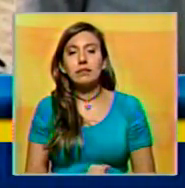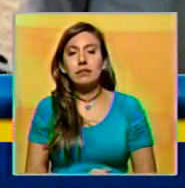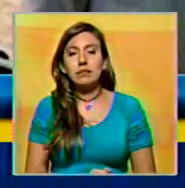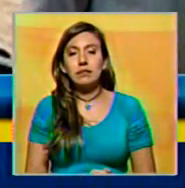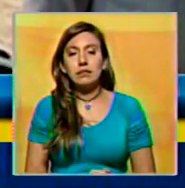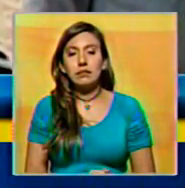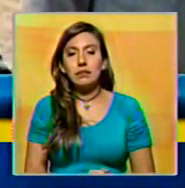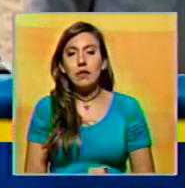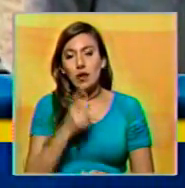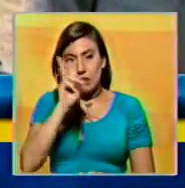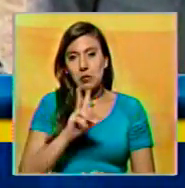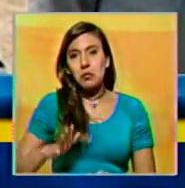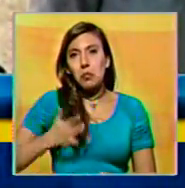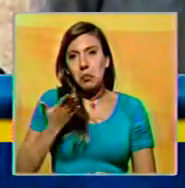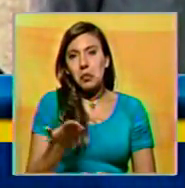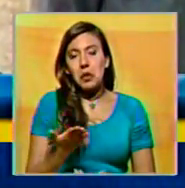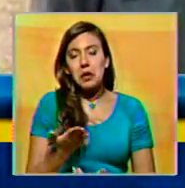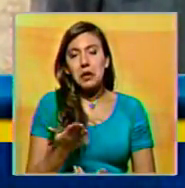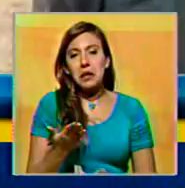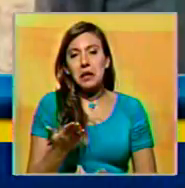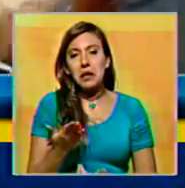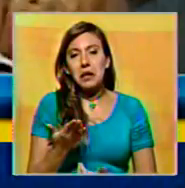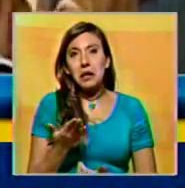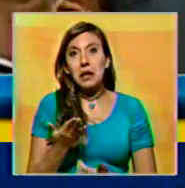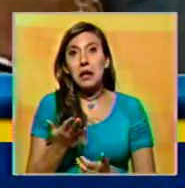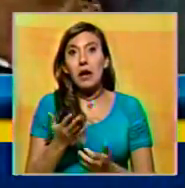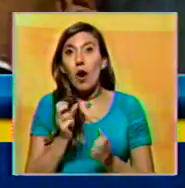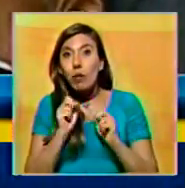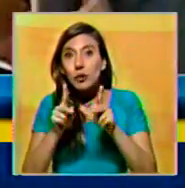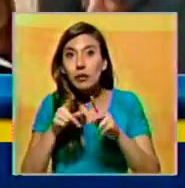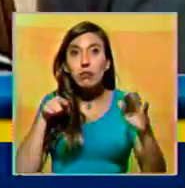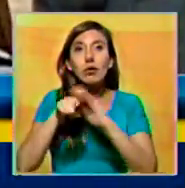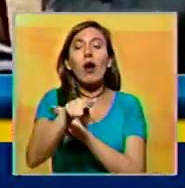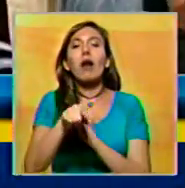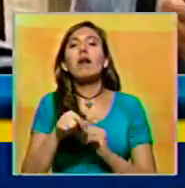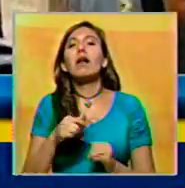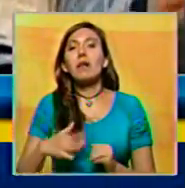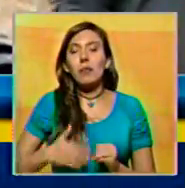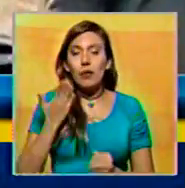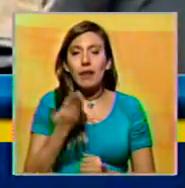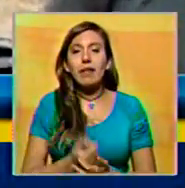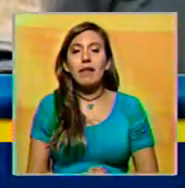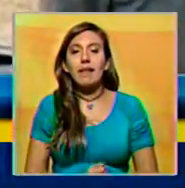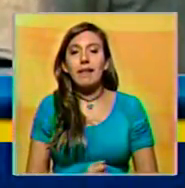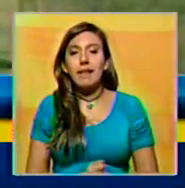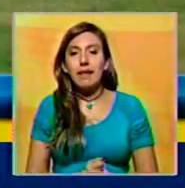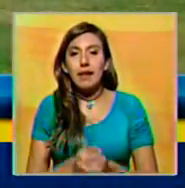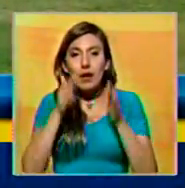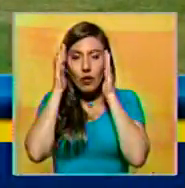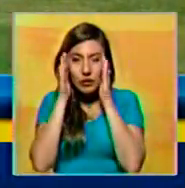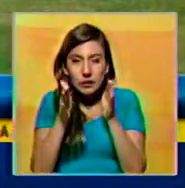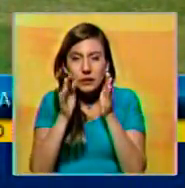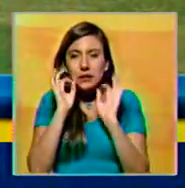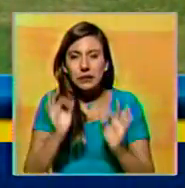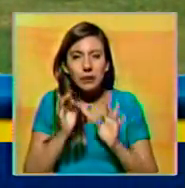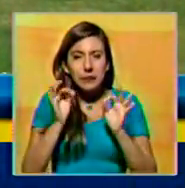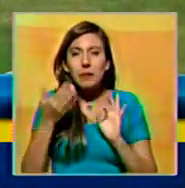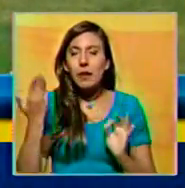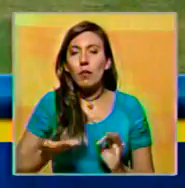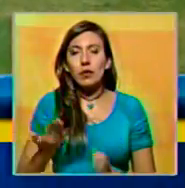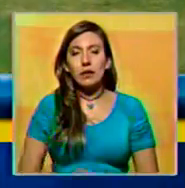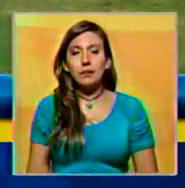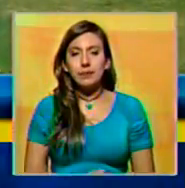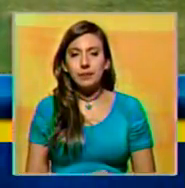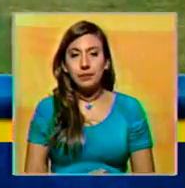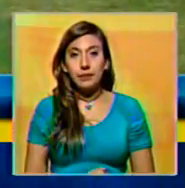ahí Venezuela podrá tener ocasiones de gol y por ahí concretarlo y bueno, como te dije, mantener la concentración atrás, que va a ser fundamental. La